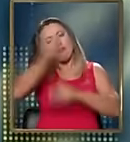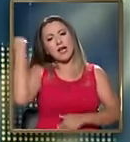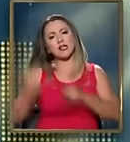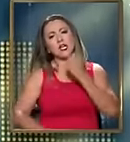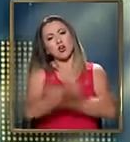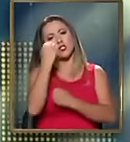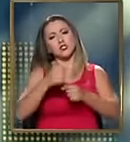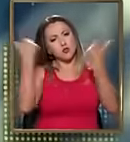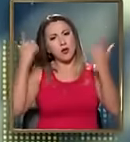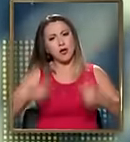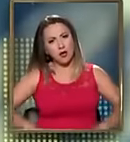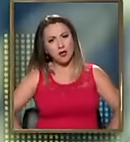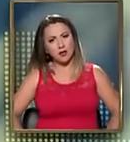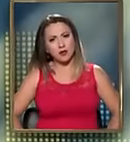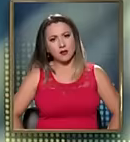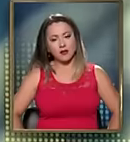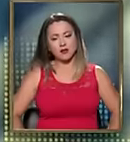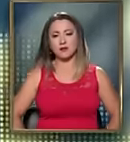güey.